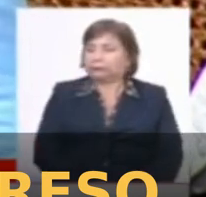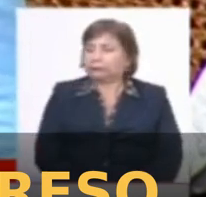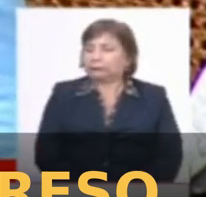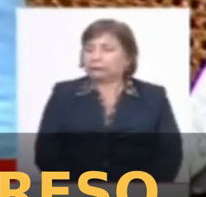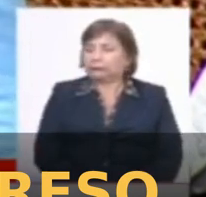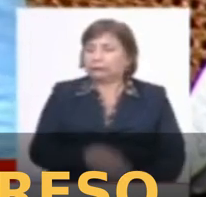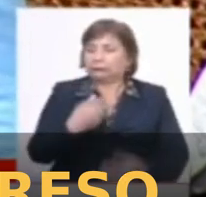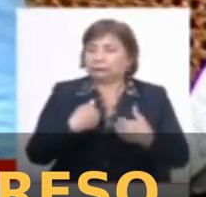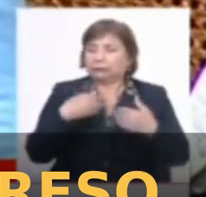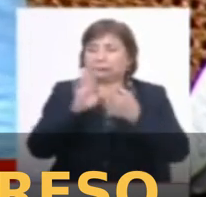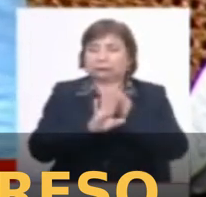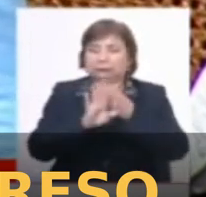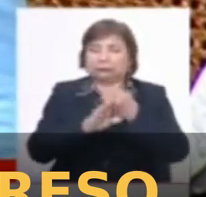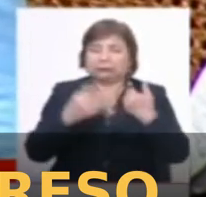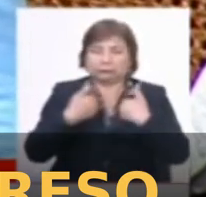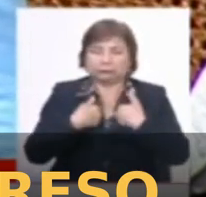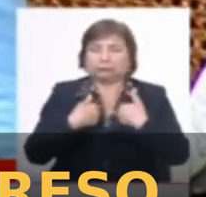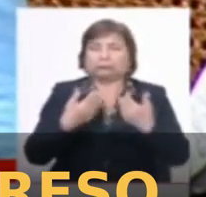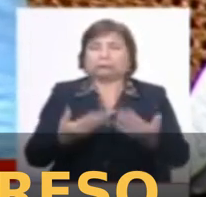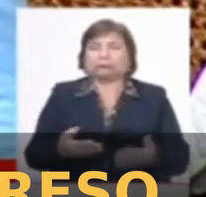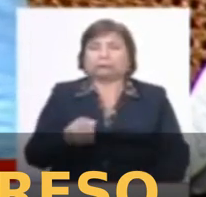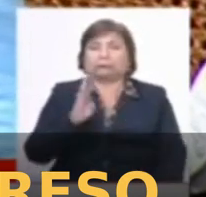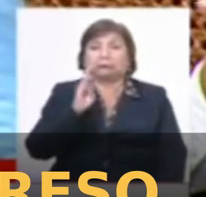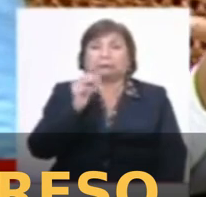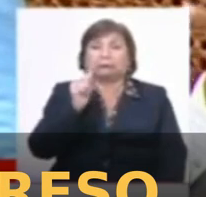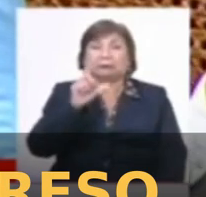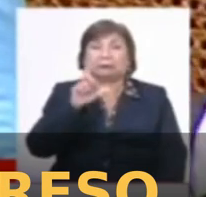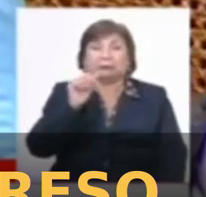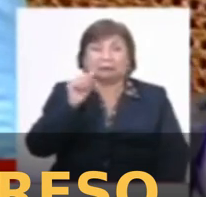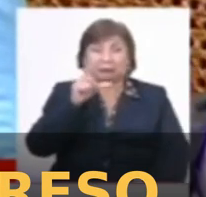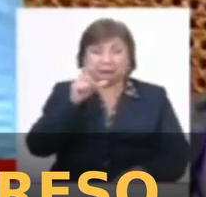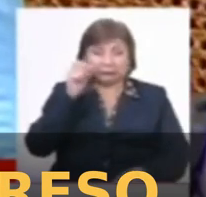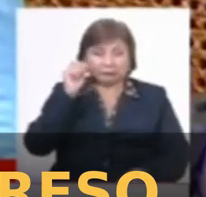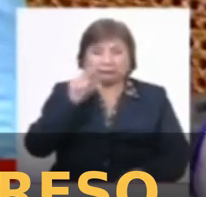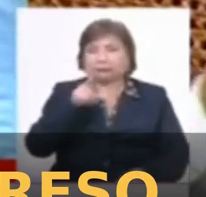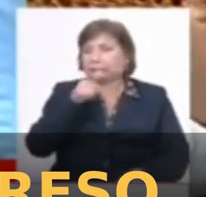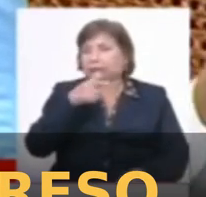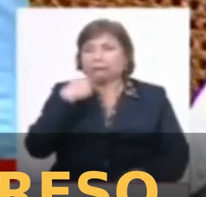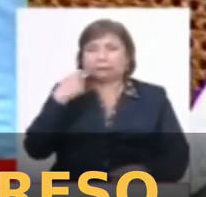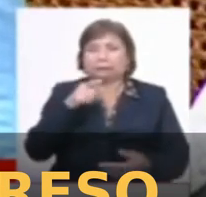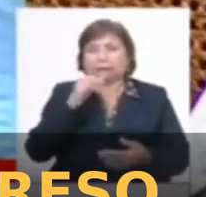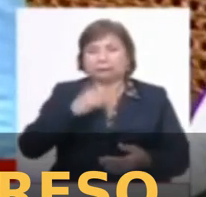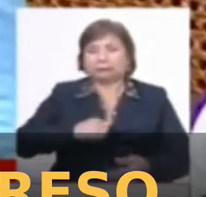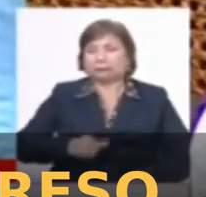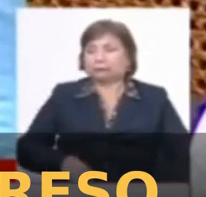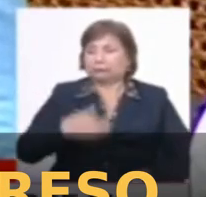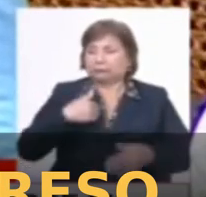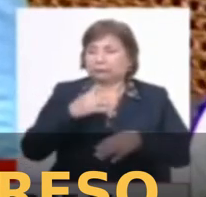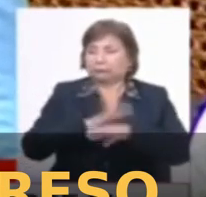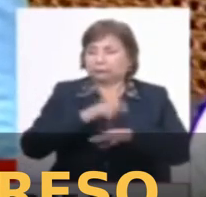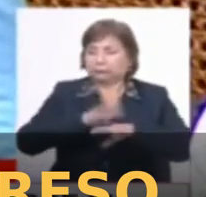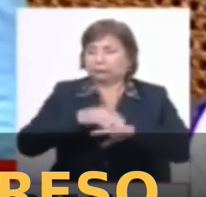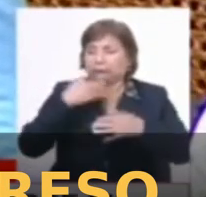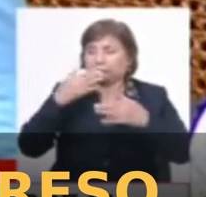Por eso tengo protección y por eso protección policial y por eso estoy tratando